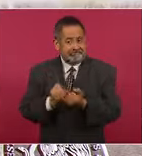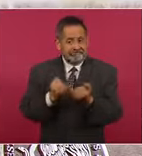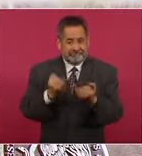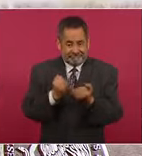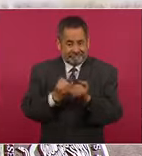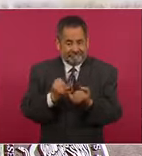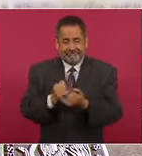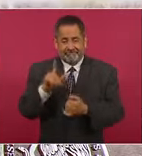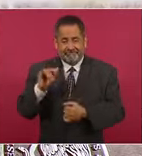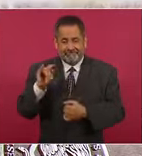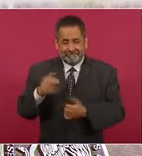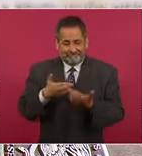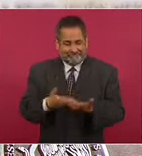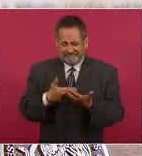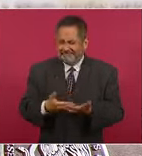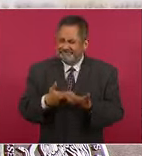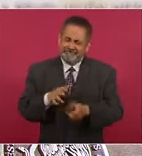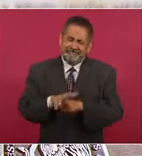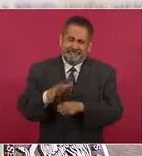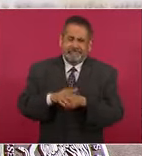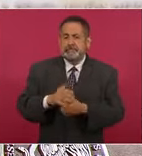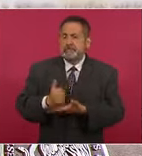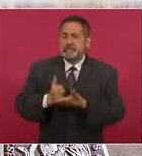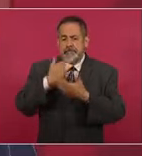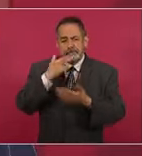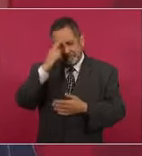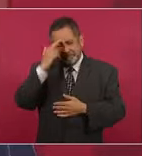ayudó la expropiación petrolera?